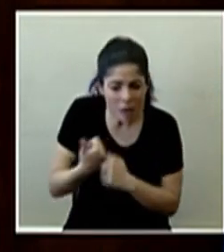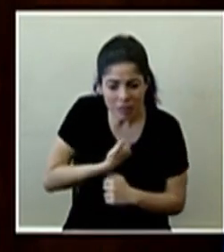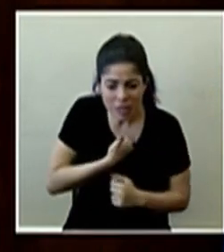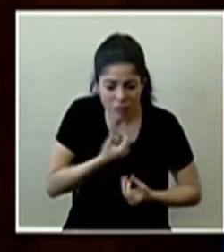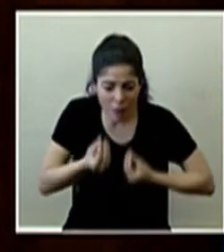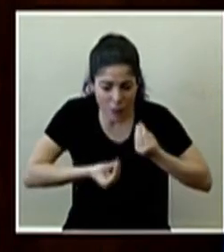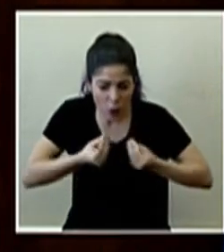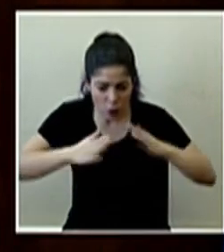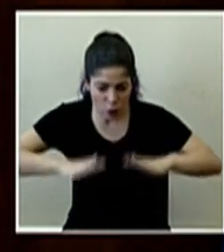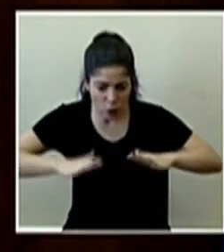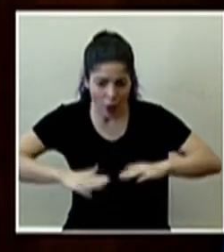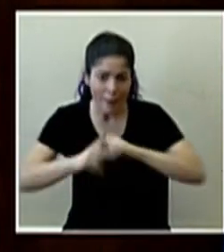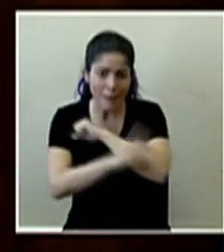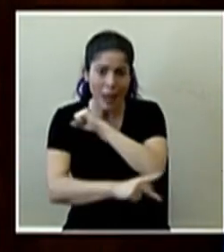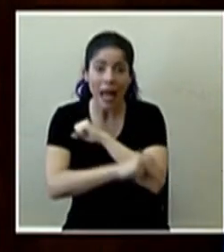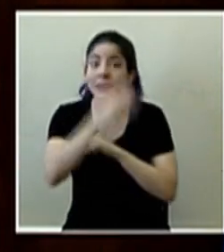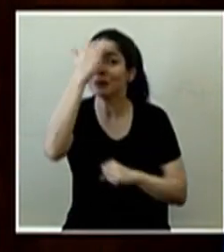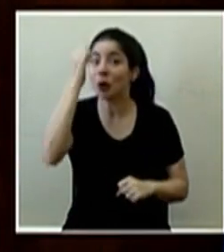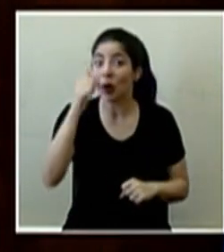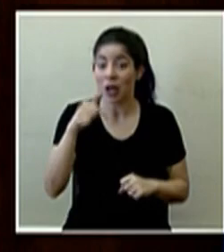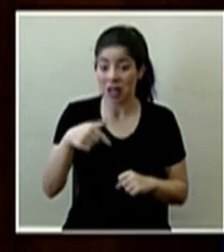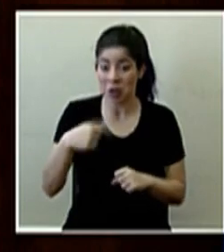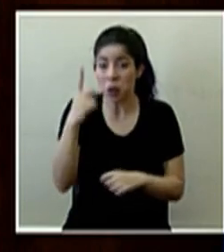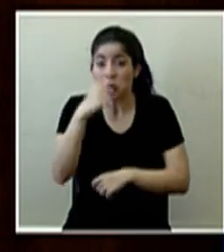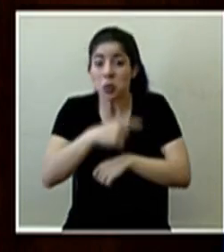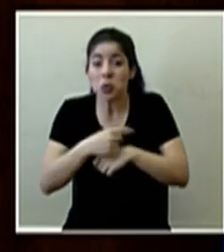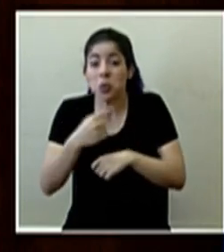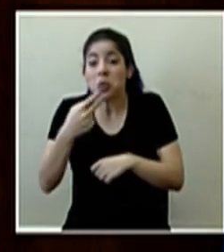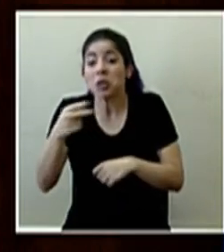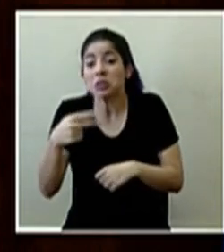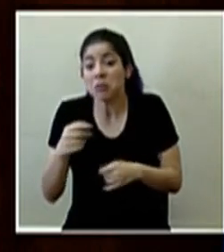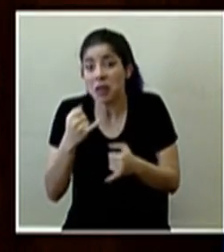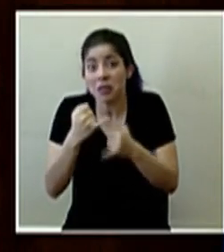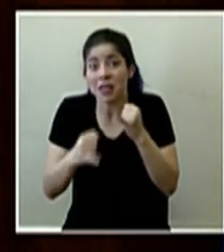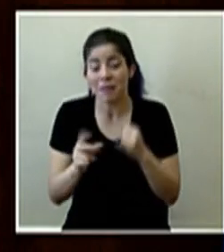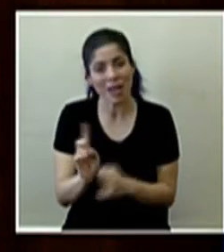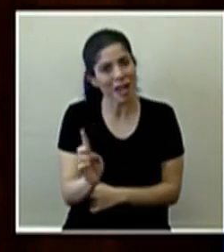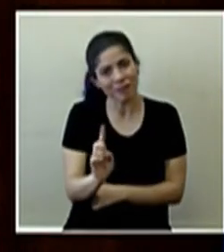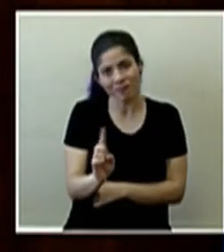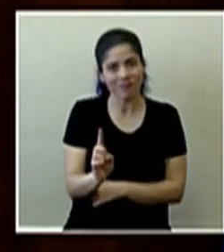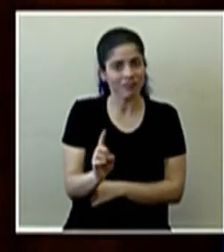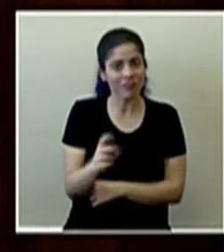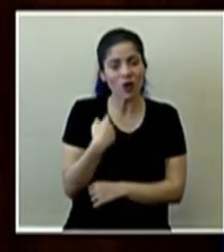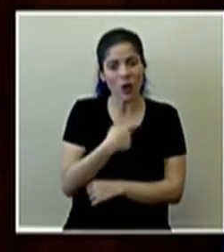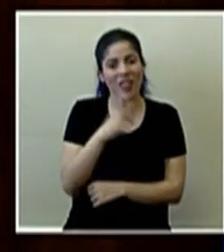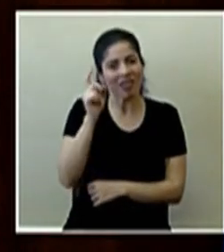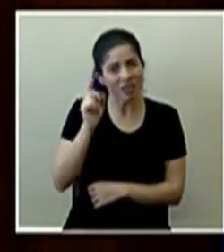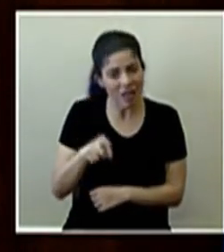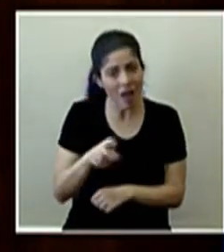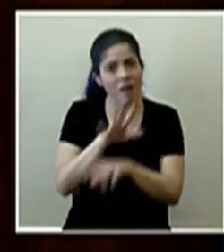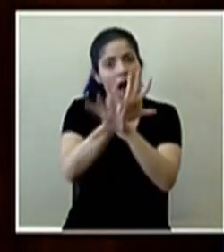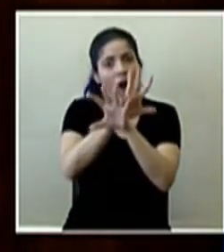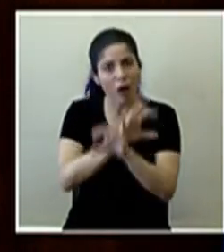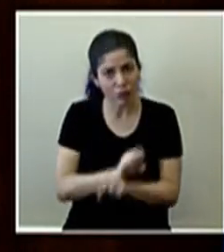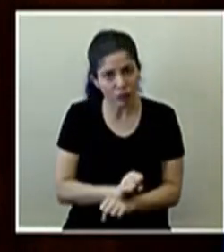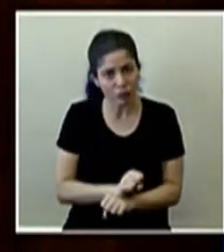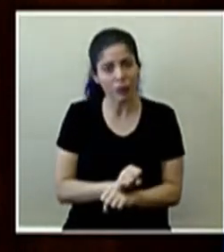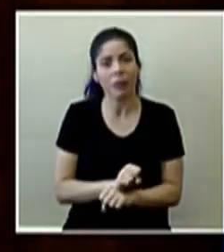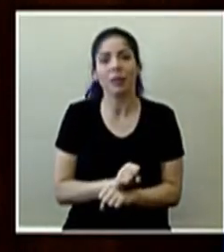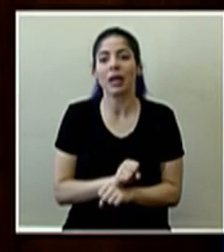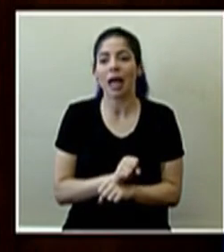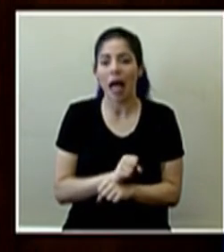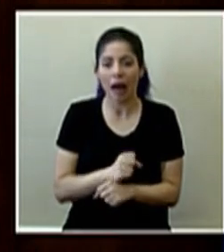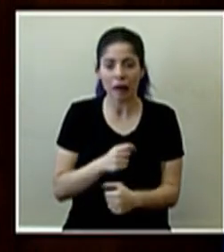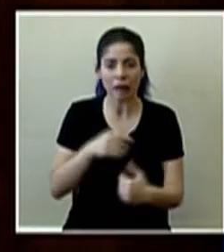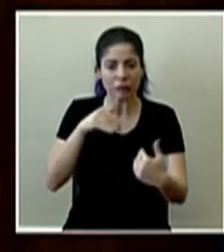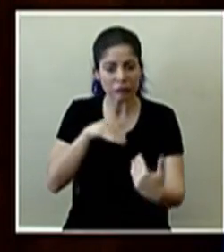producción local, porque esto no se va a acabar en unos días ni en un par de semanas. Tenemos que acostumbrarnos a que